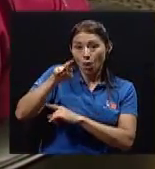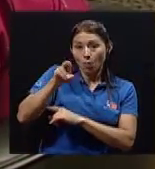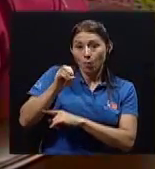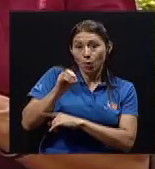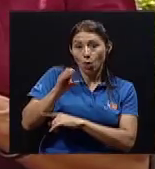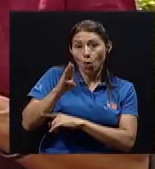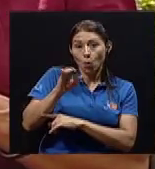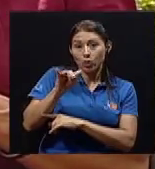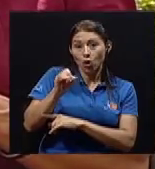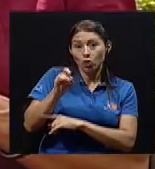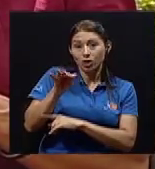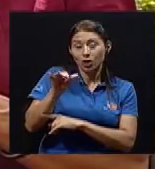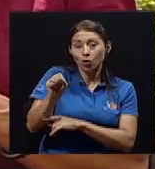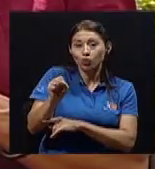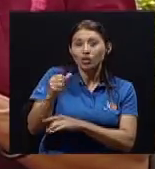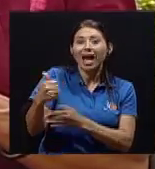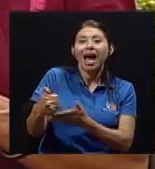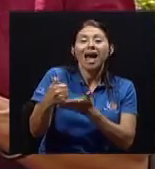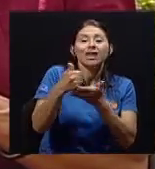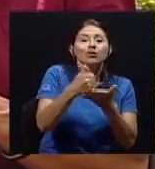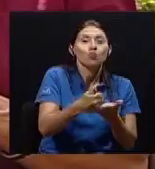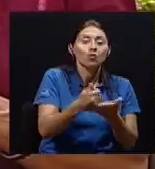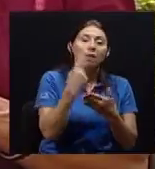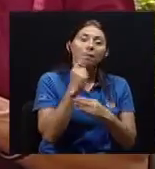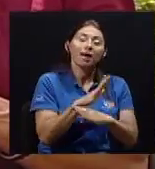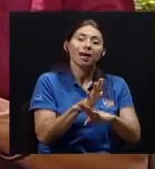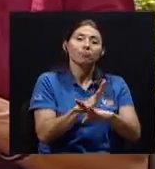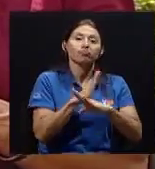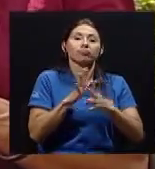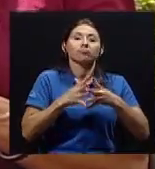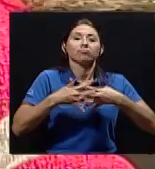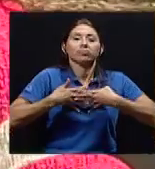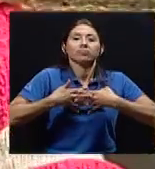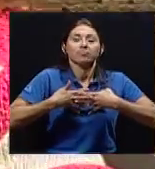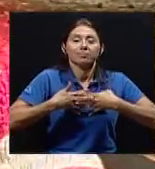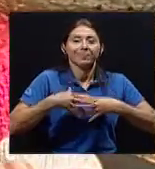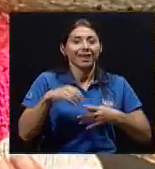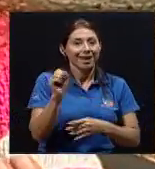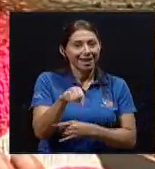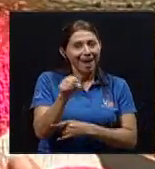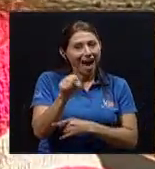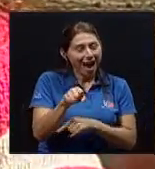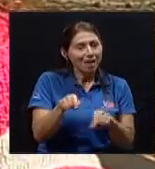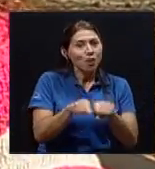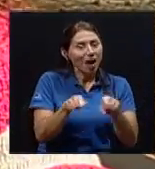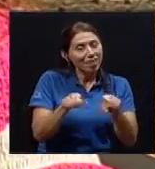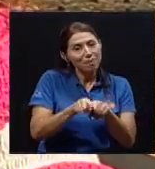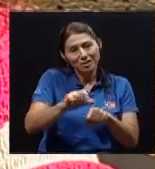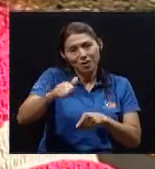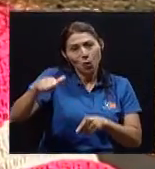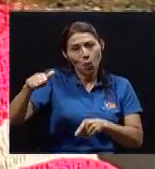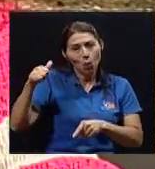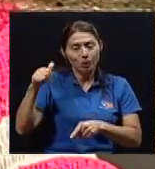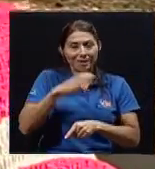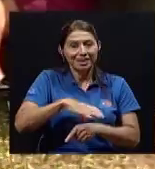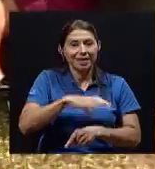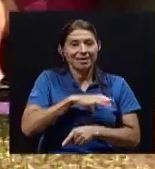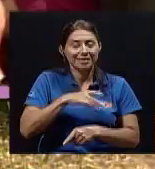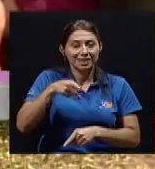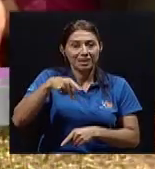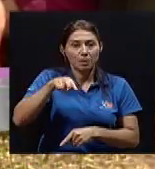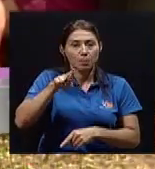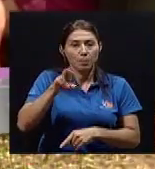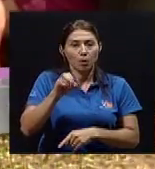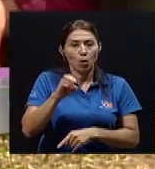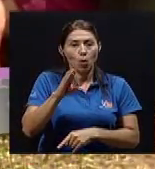cubierta para que no lleguen otros agentes. Claro. Además de nuestros efectos que tienen los probióticos, sí, ¿verdad?